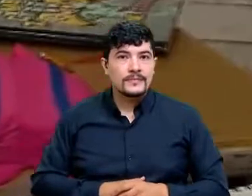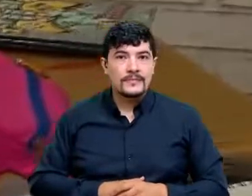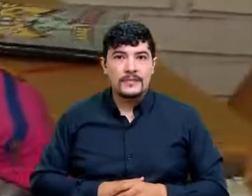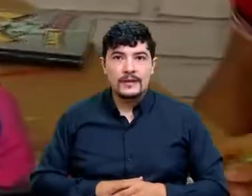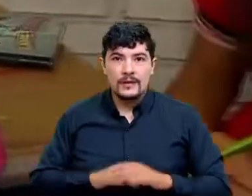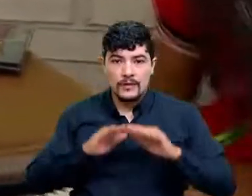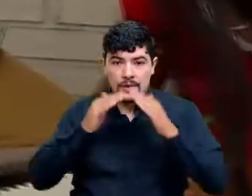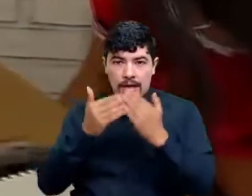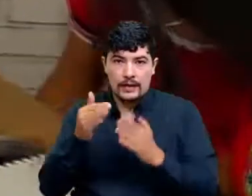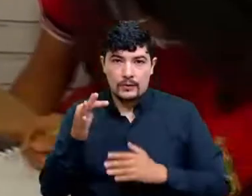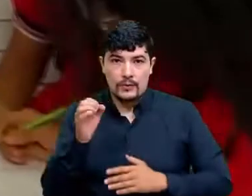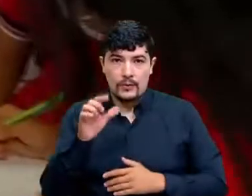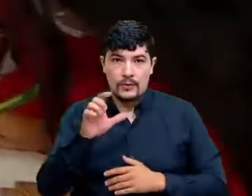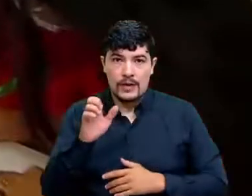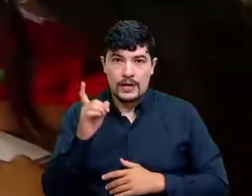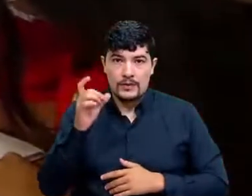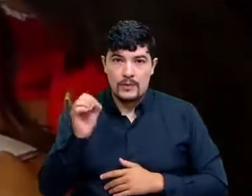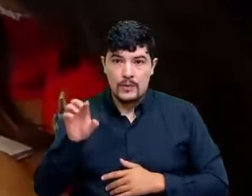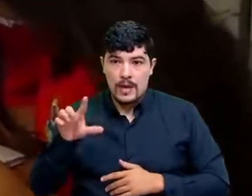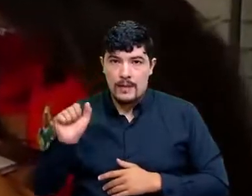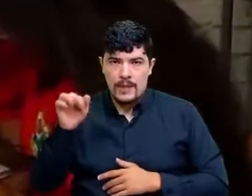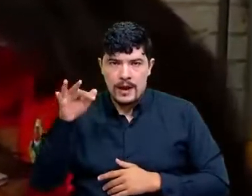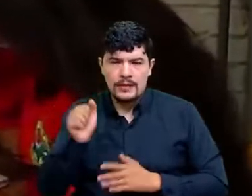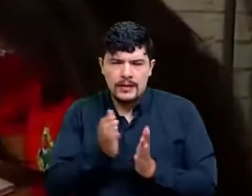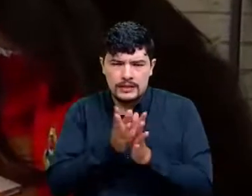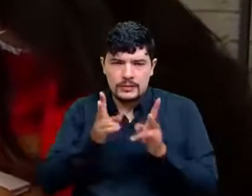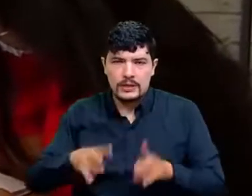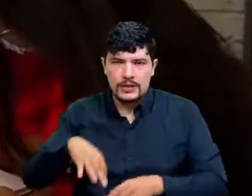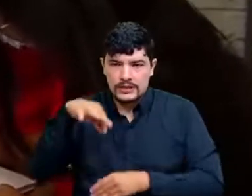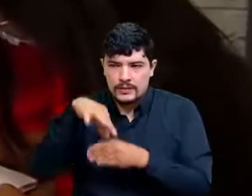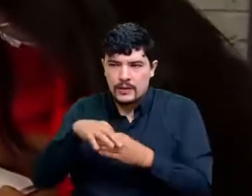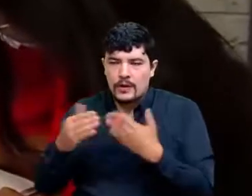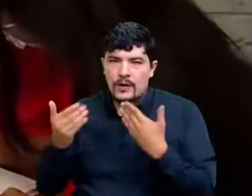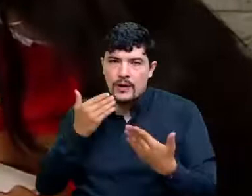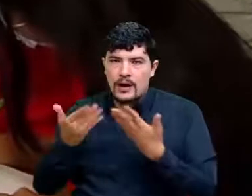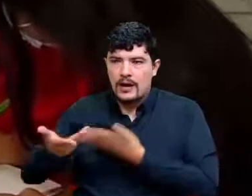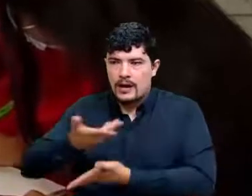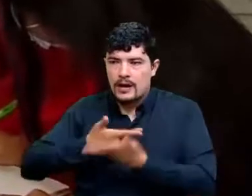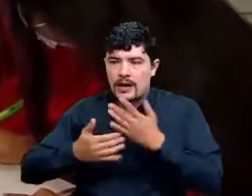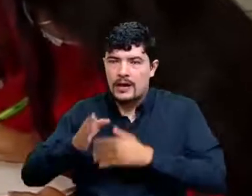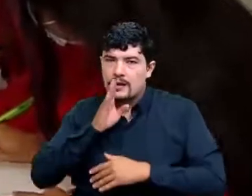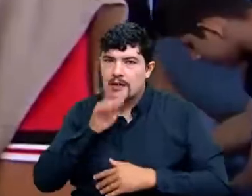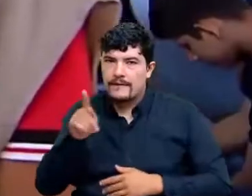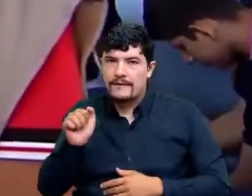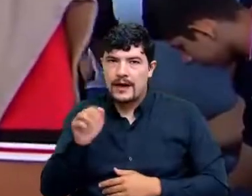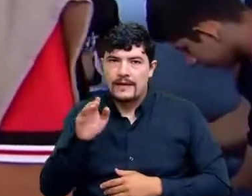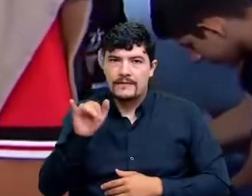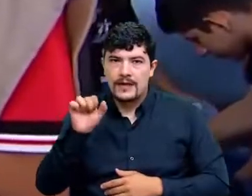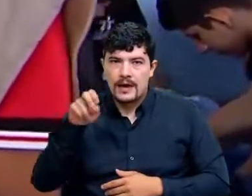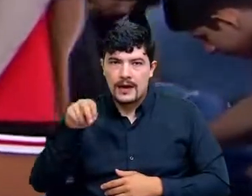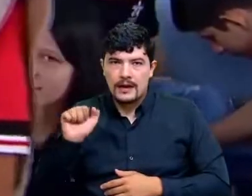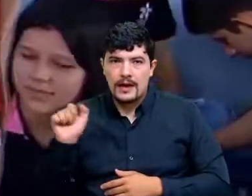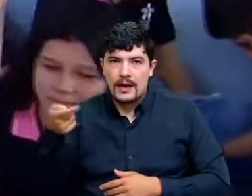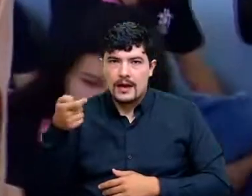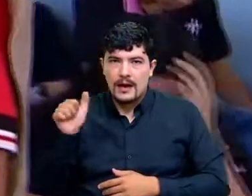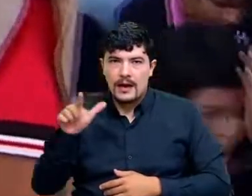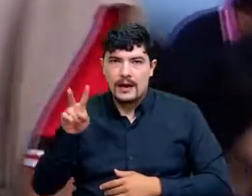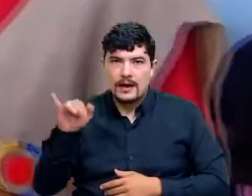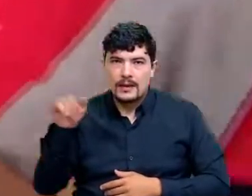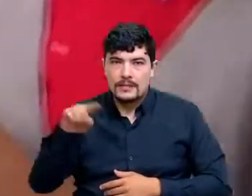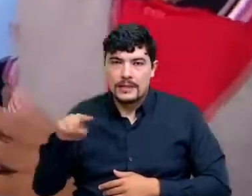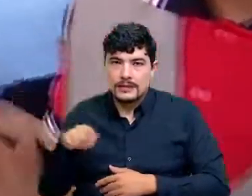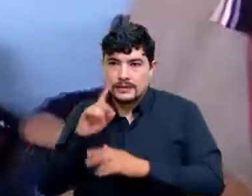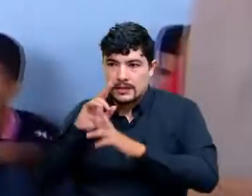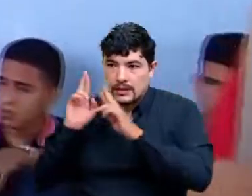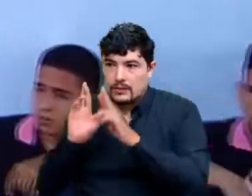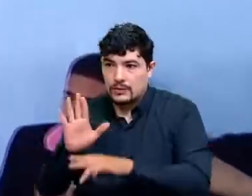Toledo Plata, los estudiantes dieron su voto de confianza a Fabiana Galvis, quien gracias a su labor obtuvo un reconocimiento a